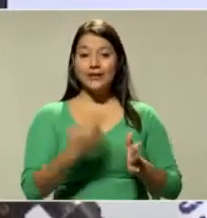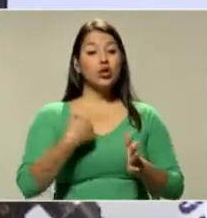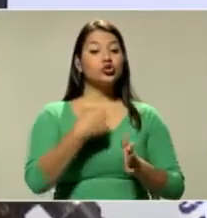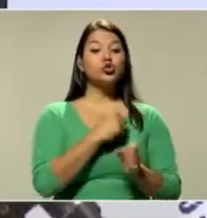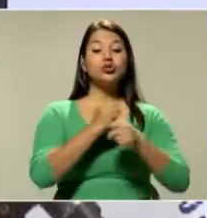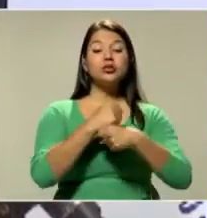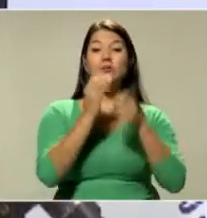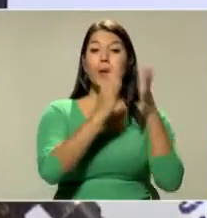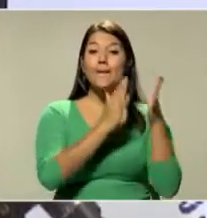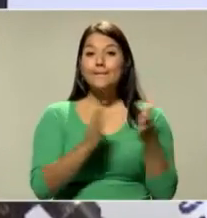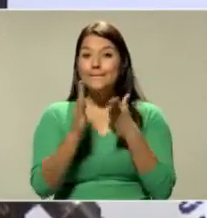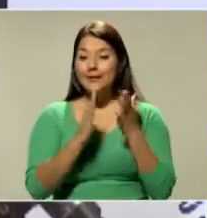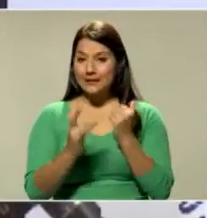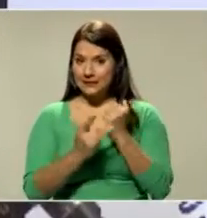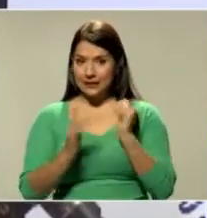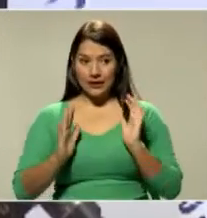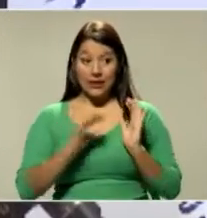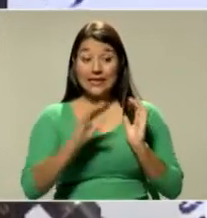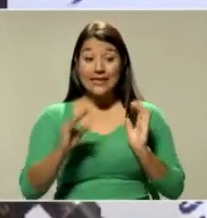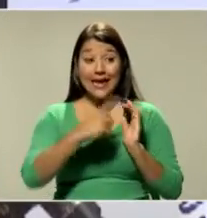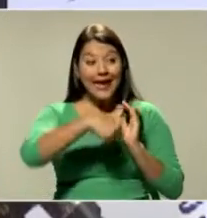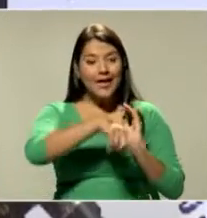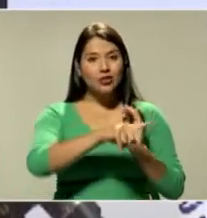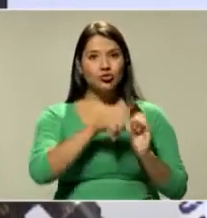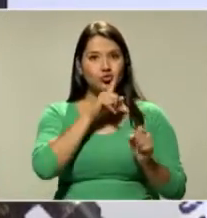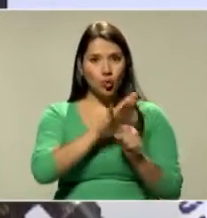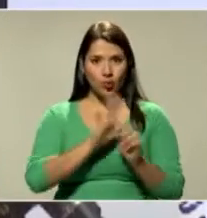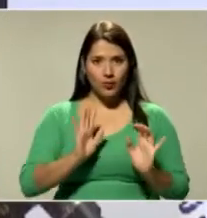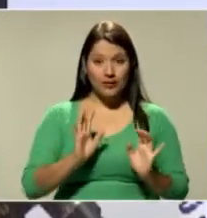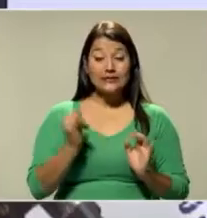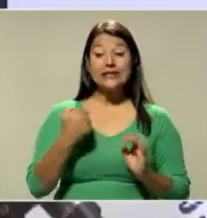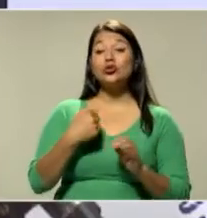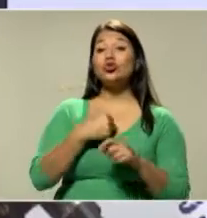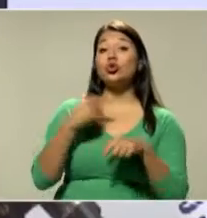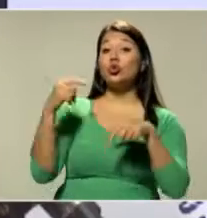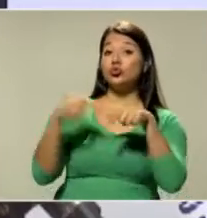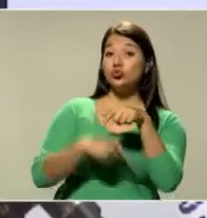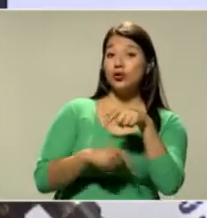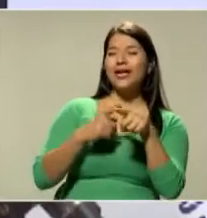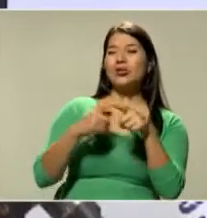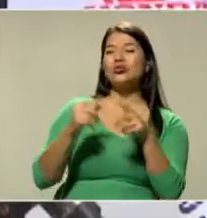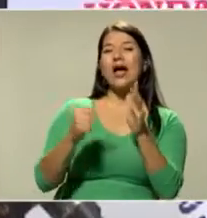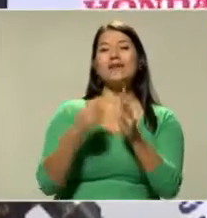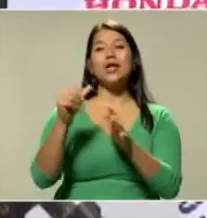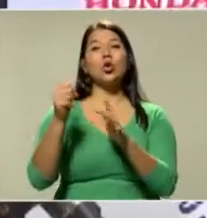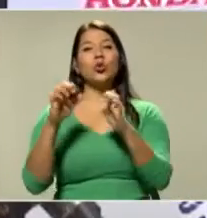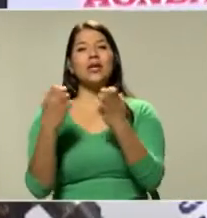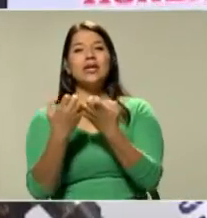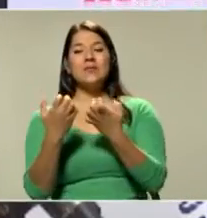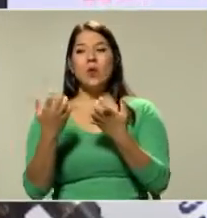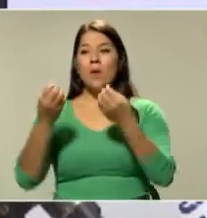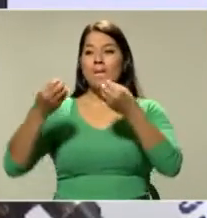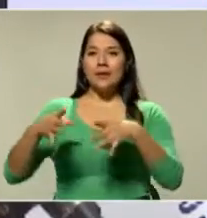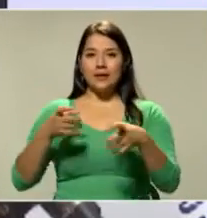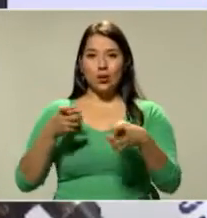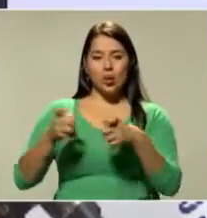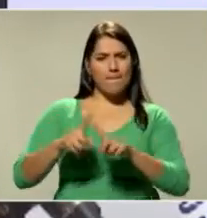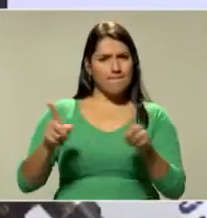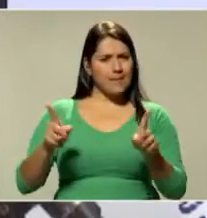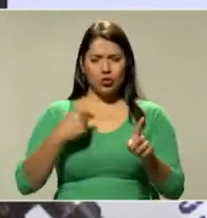táctico que salió, porque cuando vos anotás, el otro equipo tiende a desarmarse un poco. Sin embargo, le doy